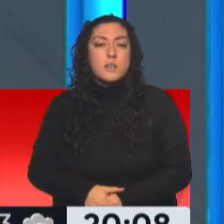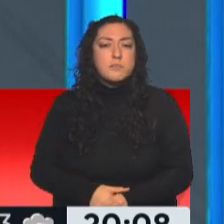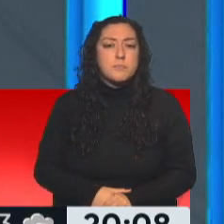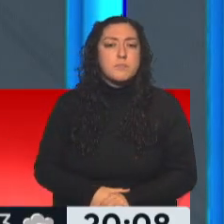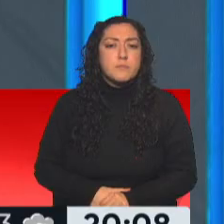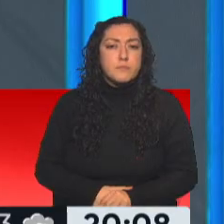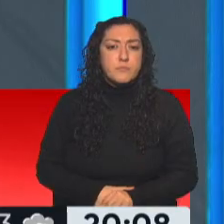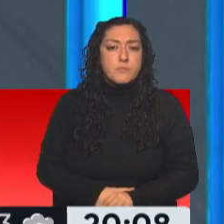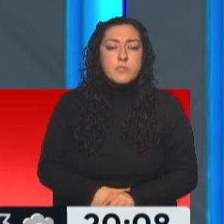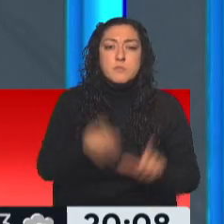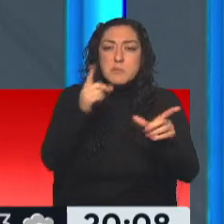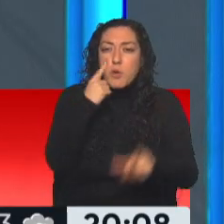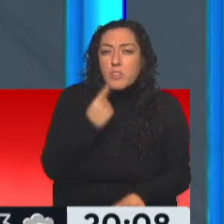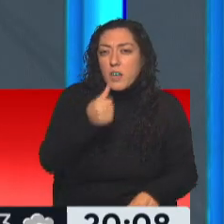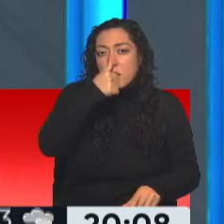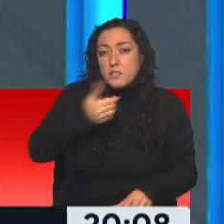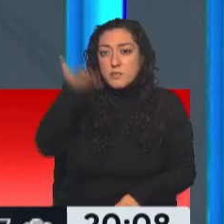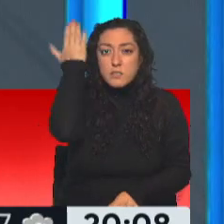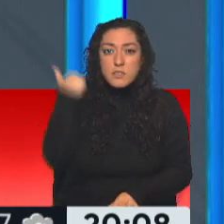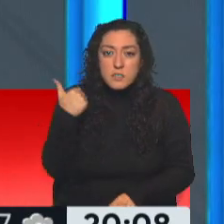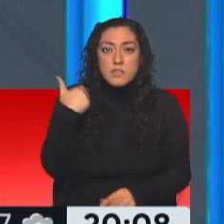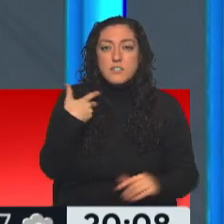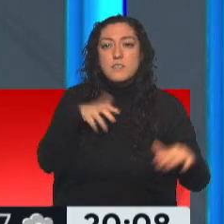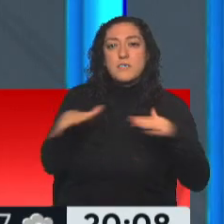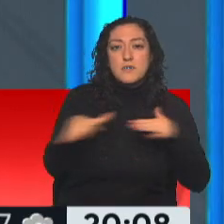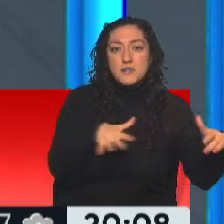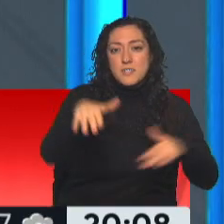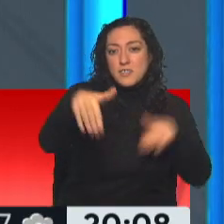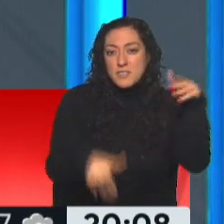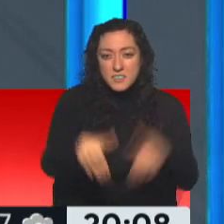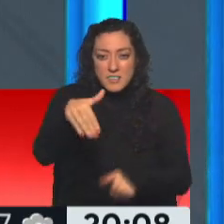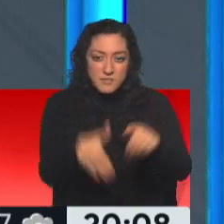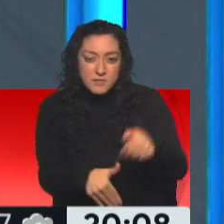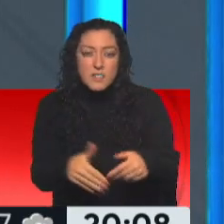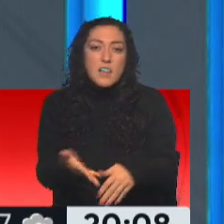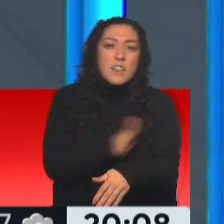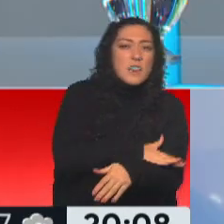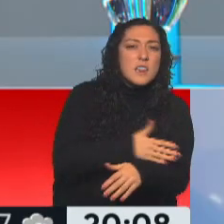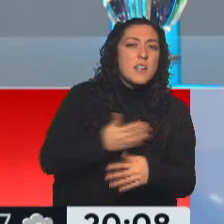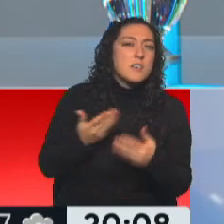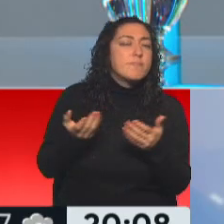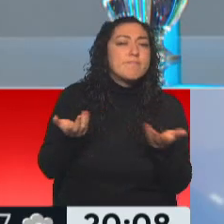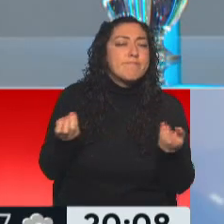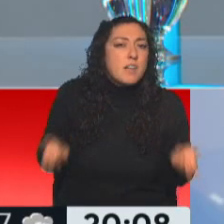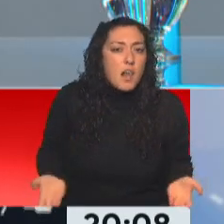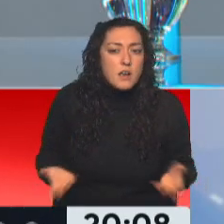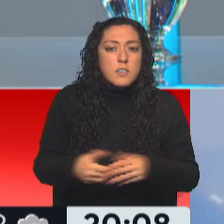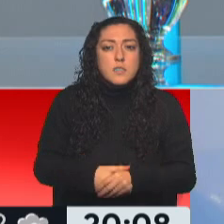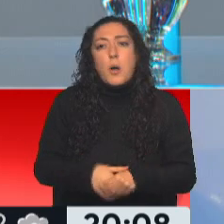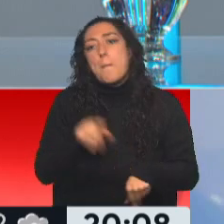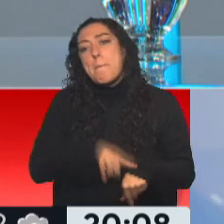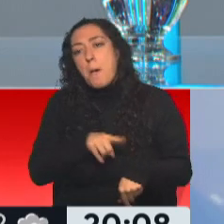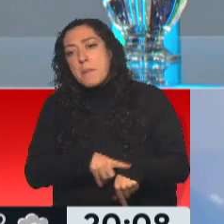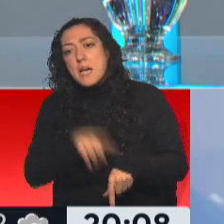sucedía ese día, el domingo en Venezuela? ¿Cómo era el clima electoral? ¿Qué se vivieron en momentos previos? Sí, el clima, si bien hubo algunos momentos